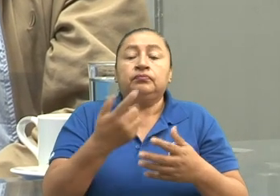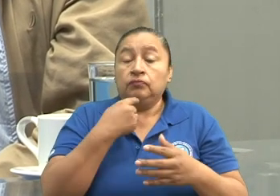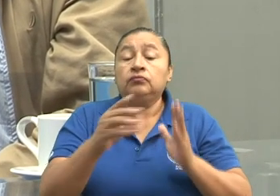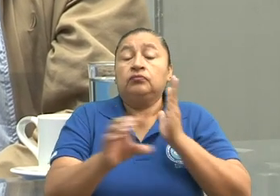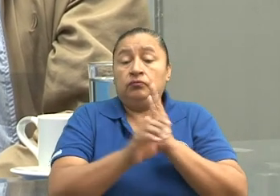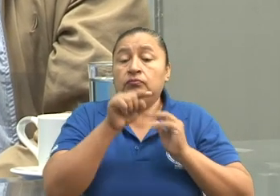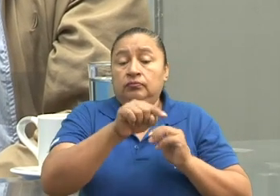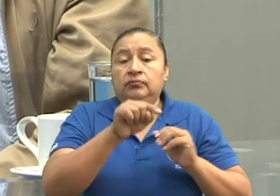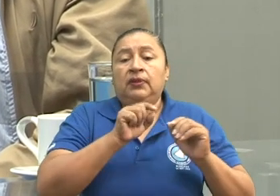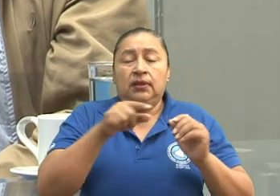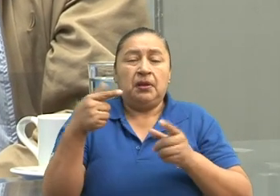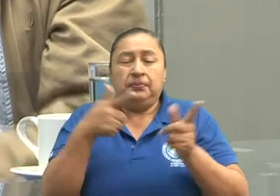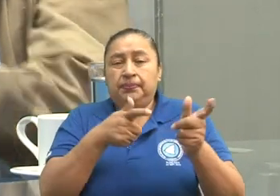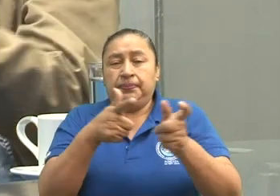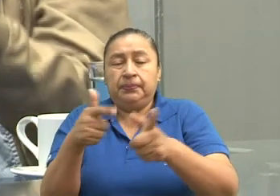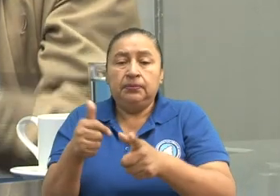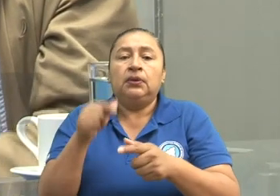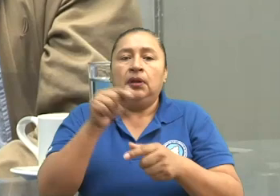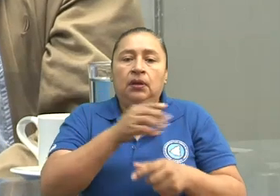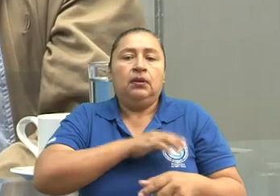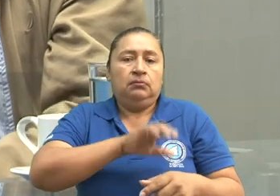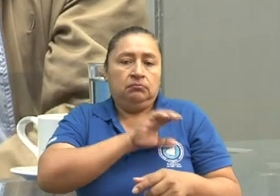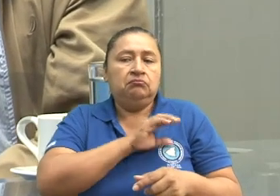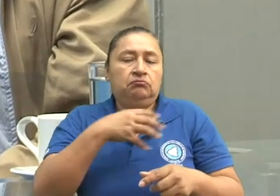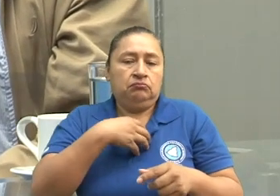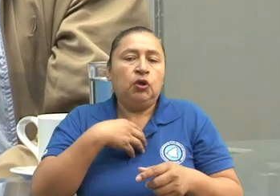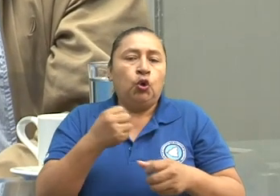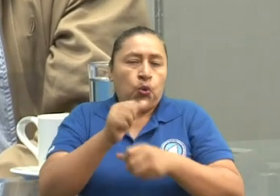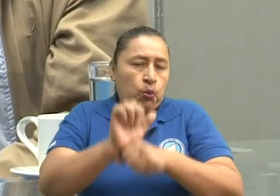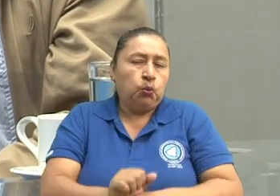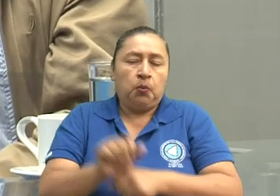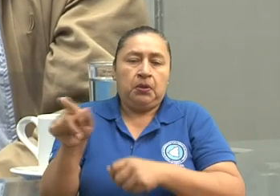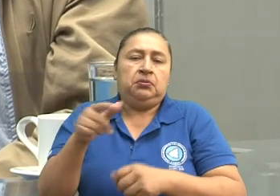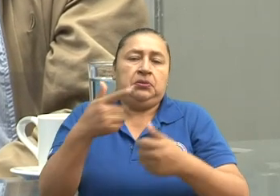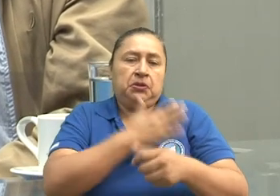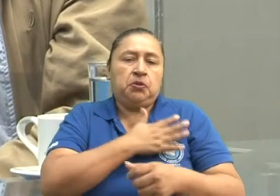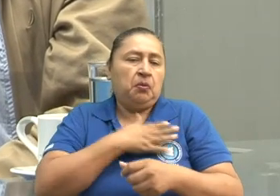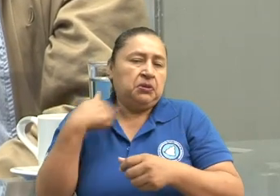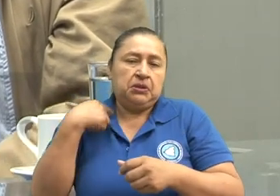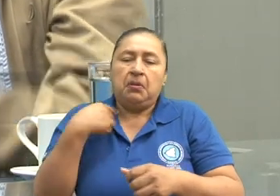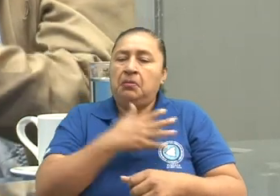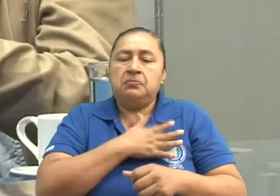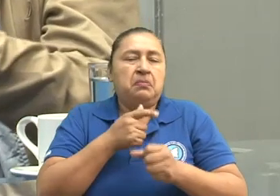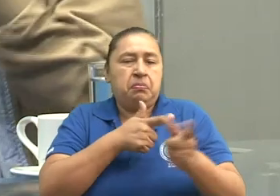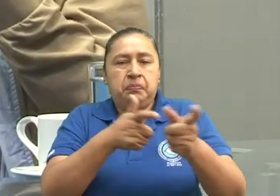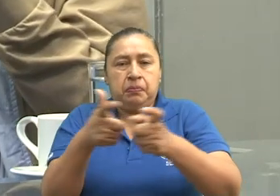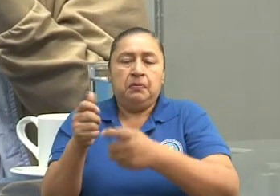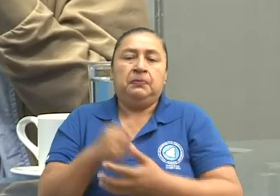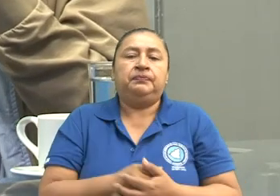Producto, pues, de esa masacre, pues, que era muy característico de la dictadura somocista. Entonces,